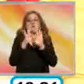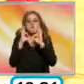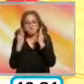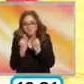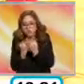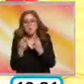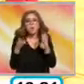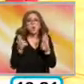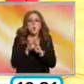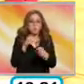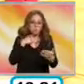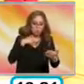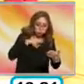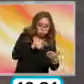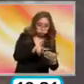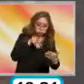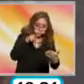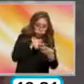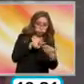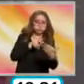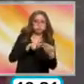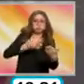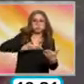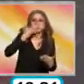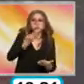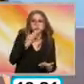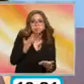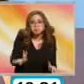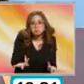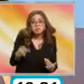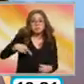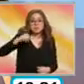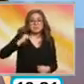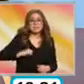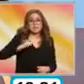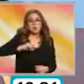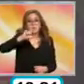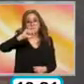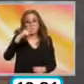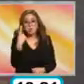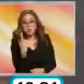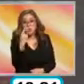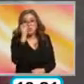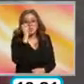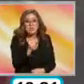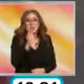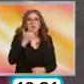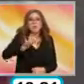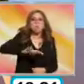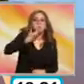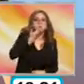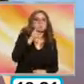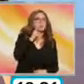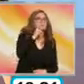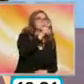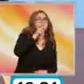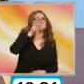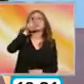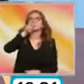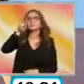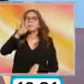asimilamos es expresamente visual? Pues que el siglo XXI nos ha convertido en unos glotones visuales.